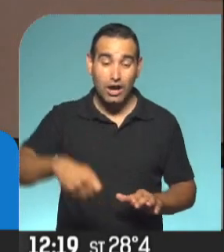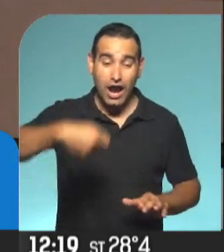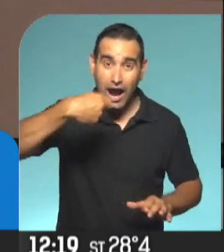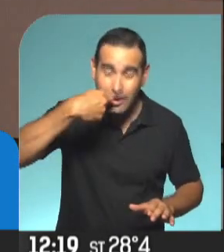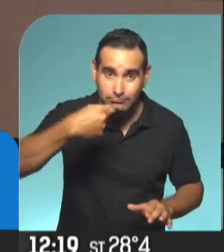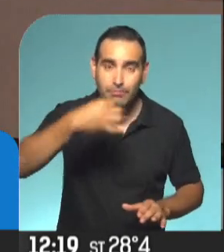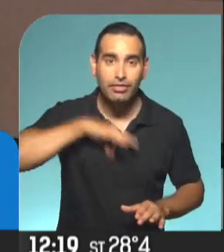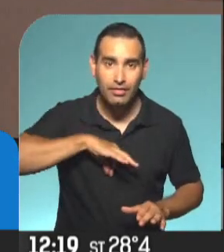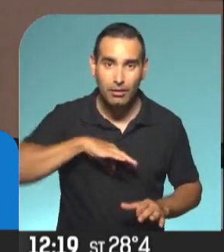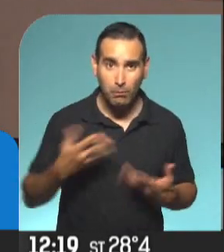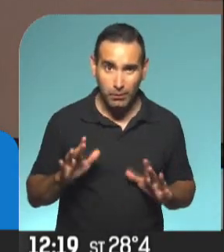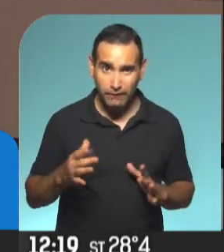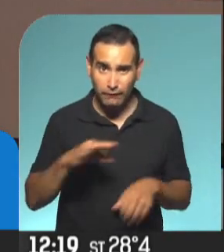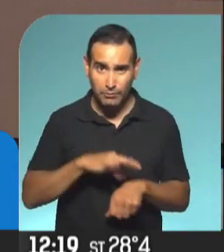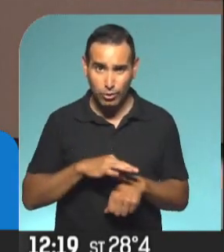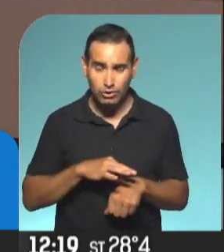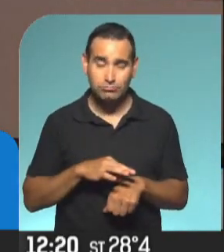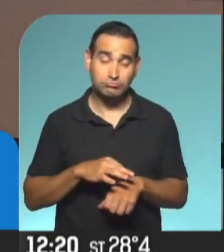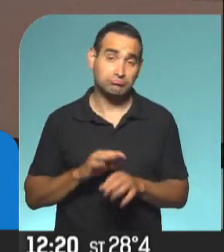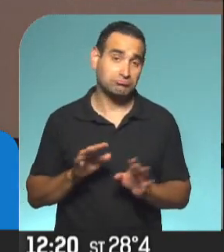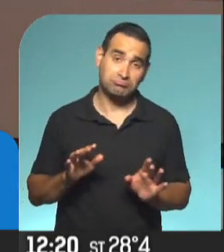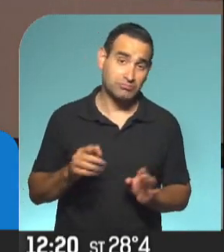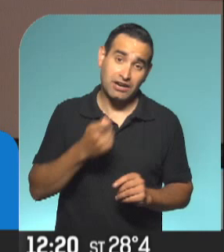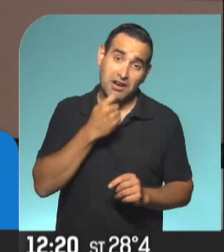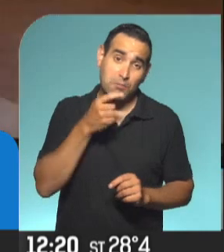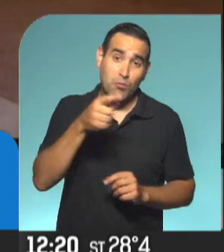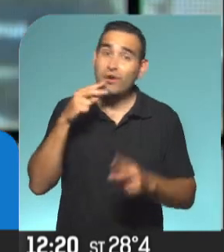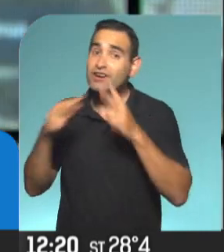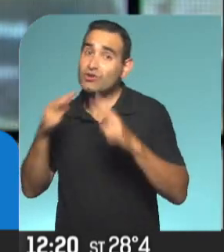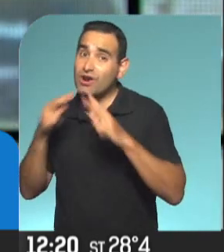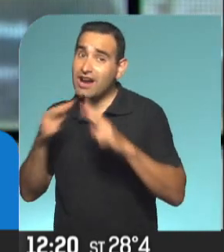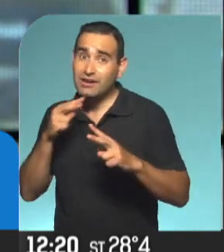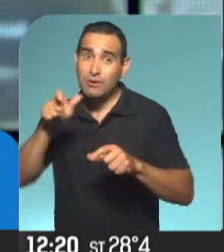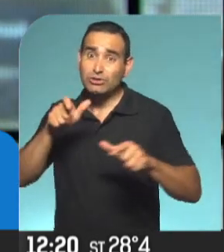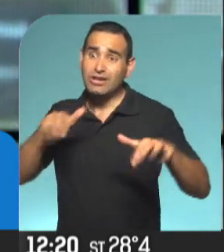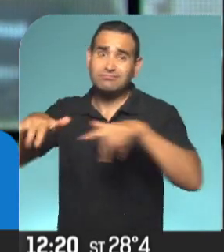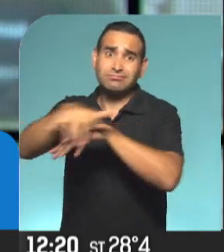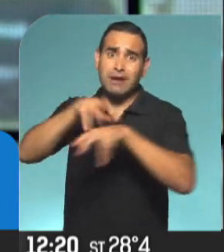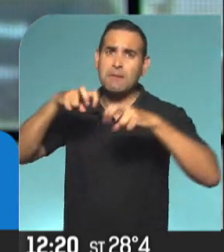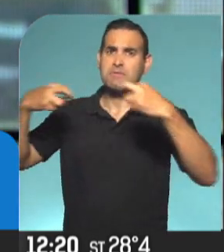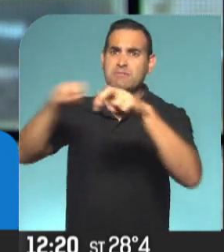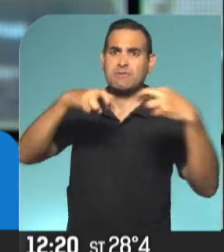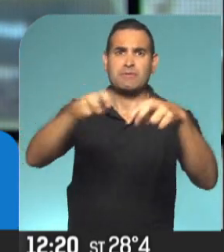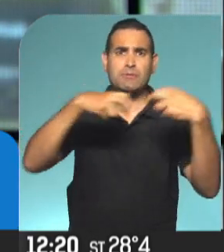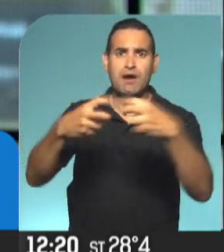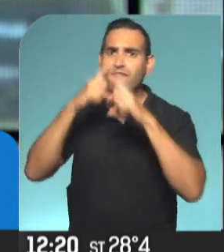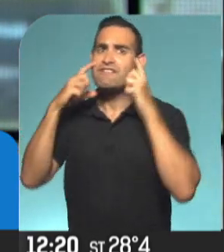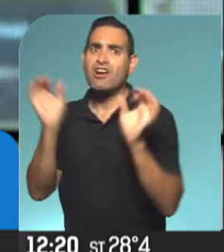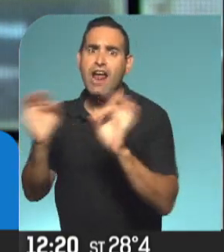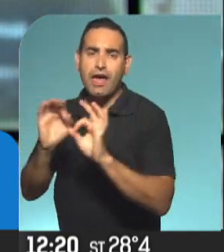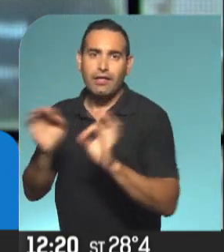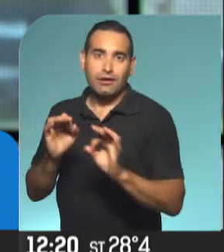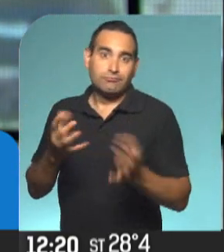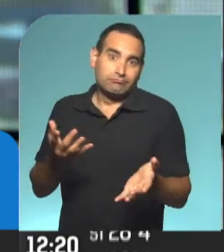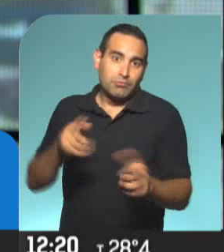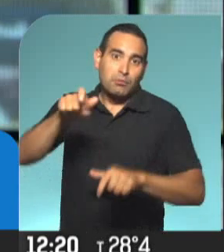pueda enfermarse, por ejemplo. No, mientras usted no vaya a un restaurante con mucha gente alrededor, claro, sin barbijo, que la